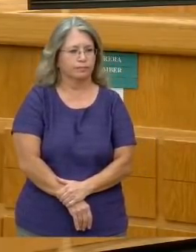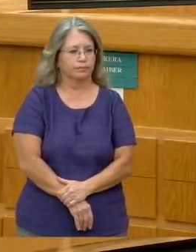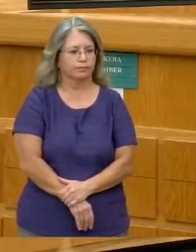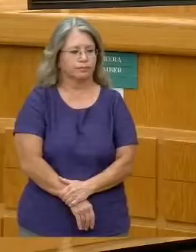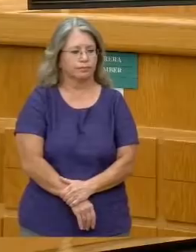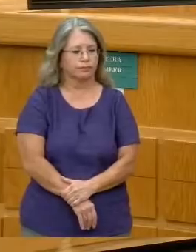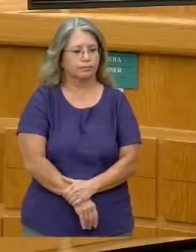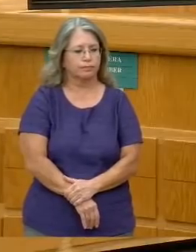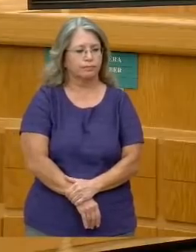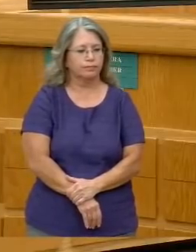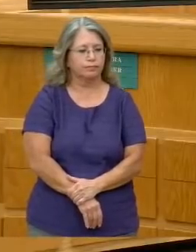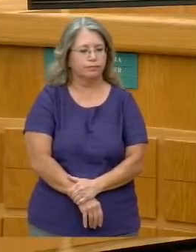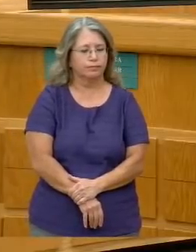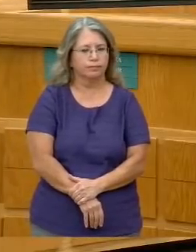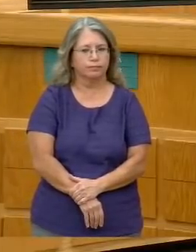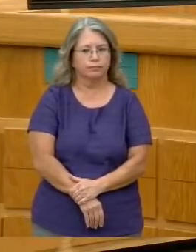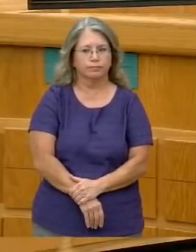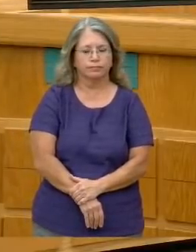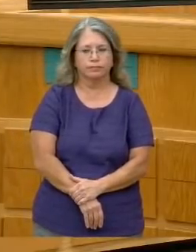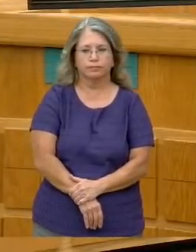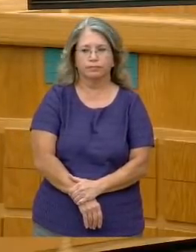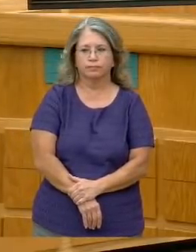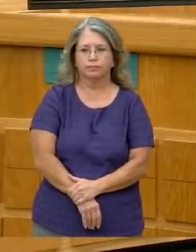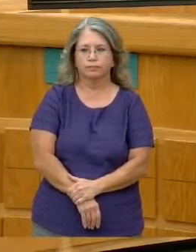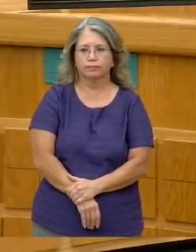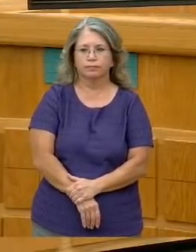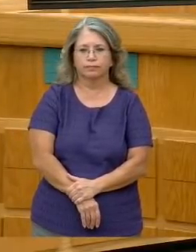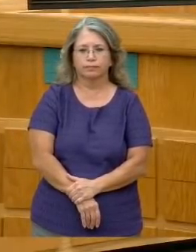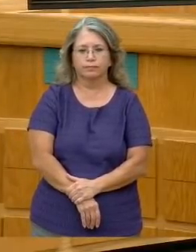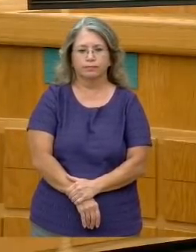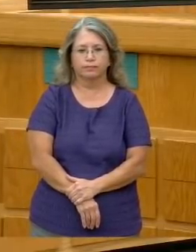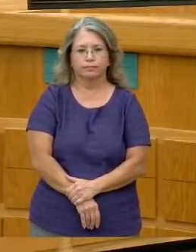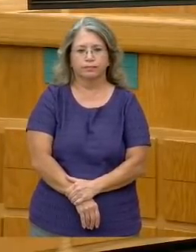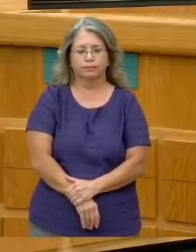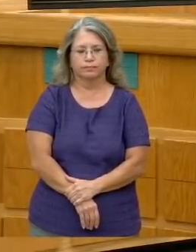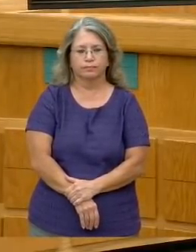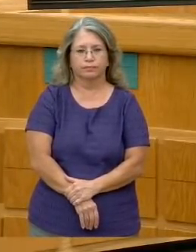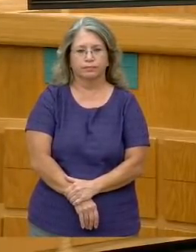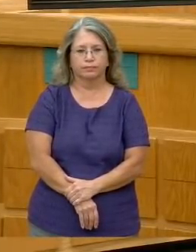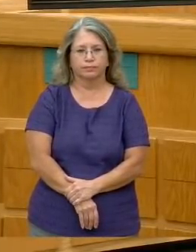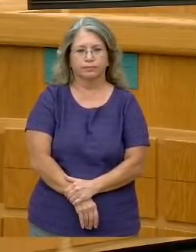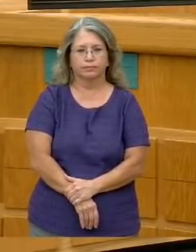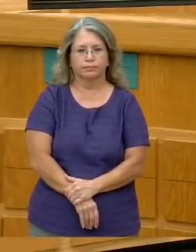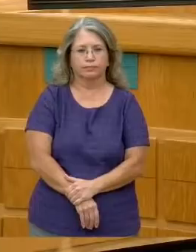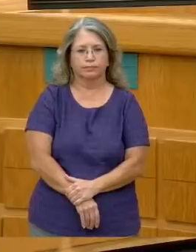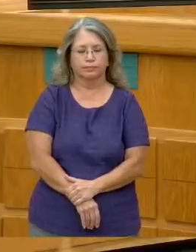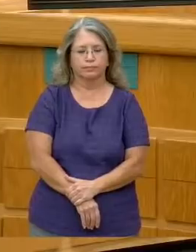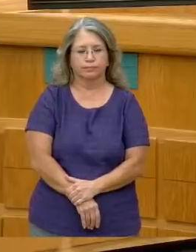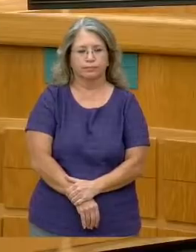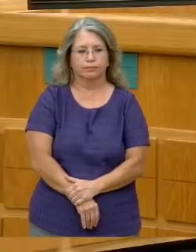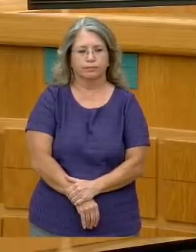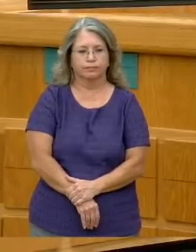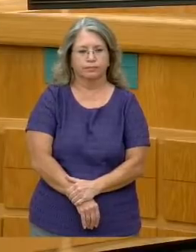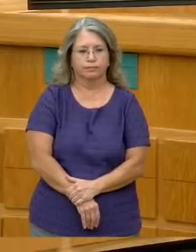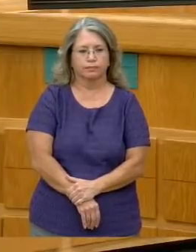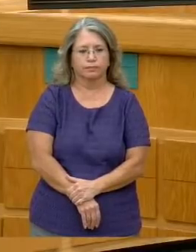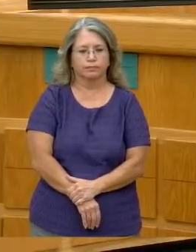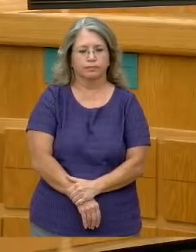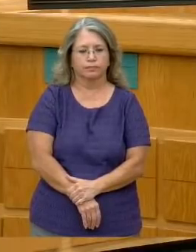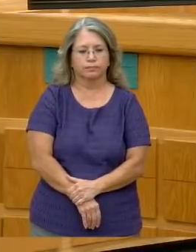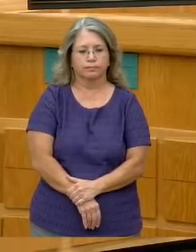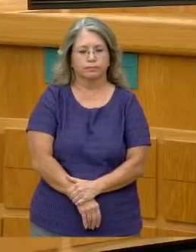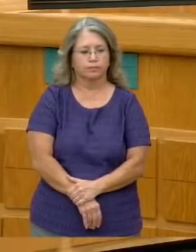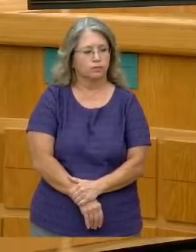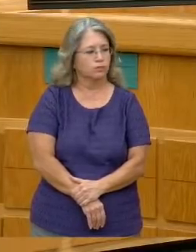otras personas. Le recordamos que las playas van a estar cerradas a todo el acceso vehicular, pero el estacionamiento Windward va a estar abierto,